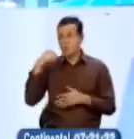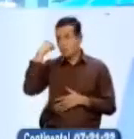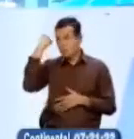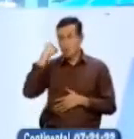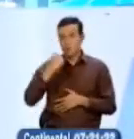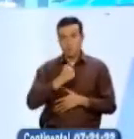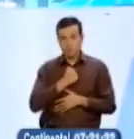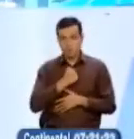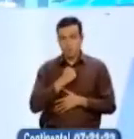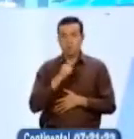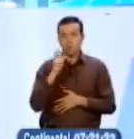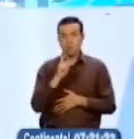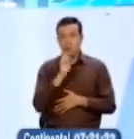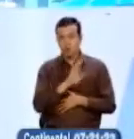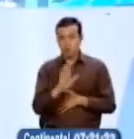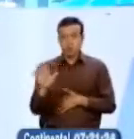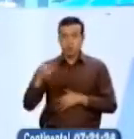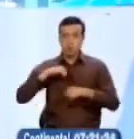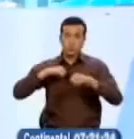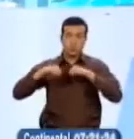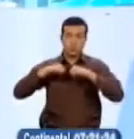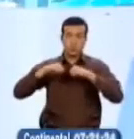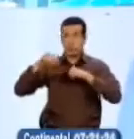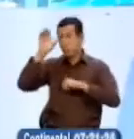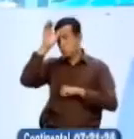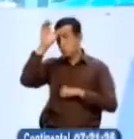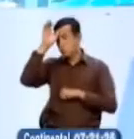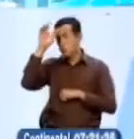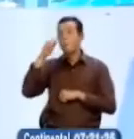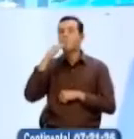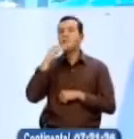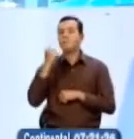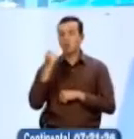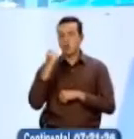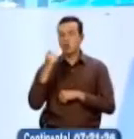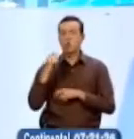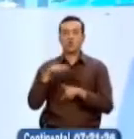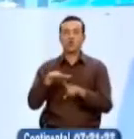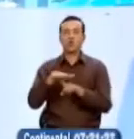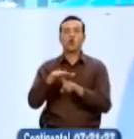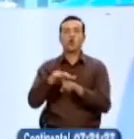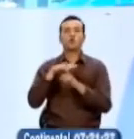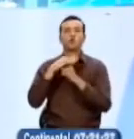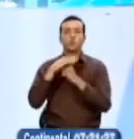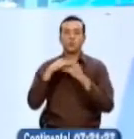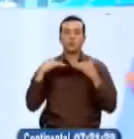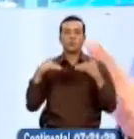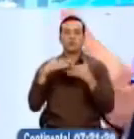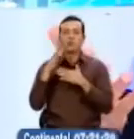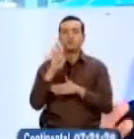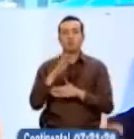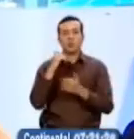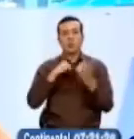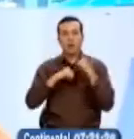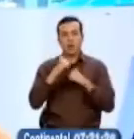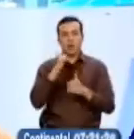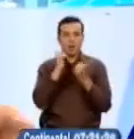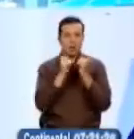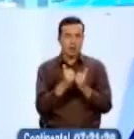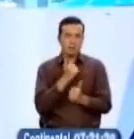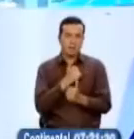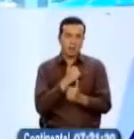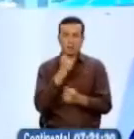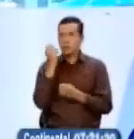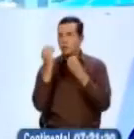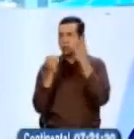para que los actores y gestores culturales tengan mejores condiciones para desarrollar su arte y sucre